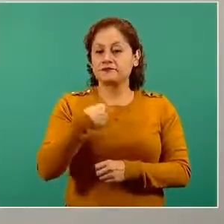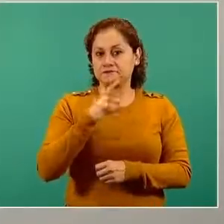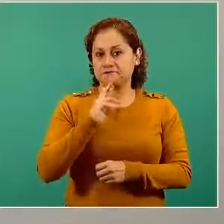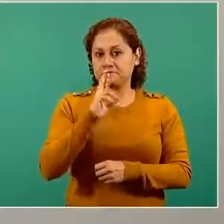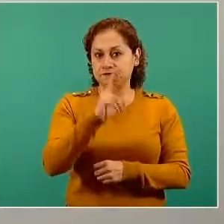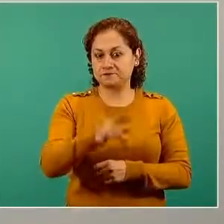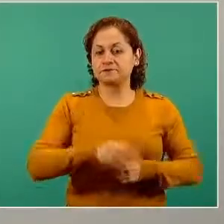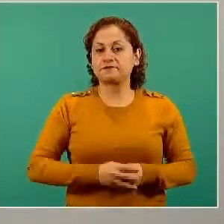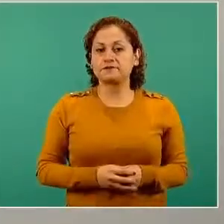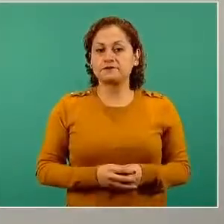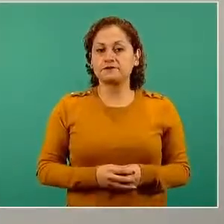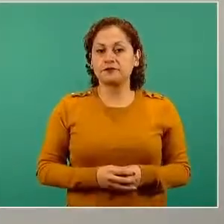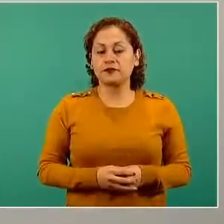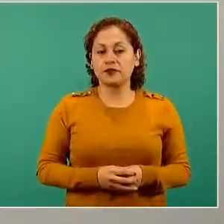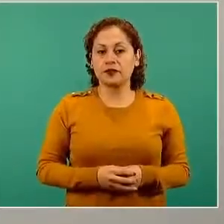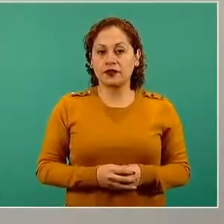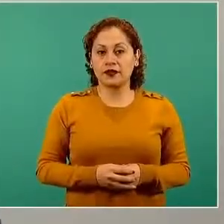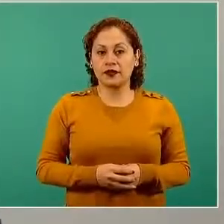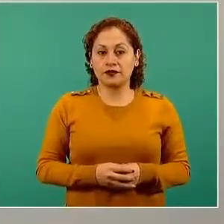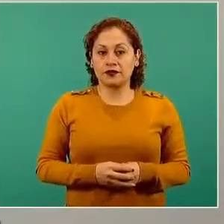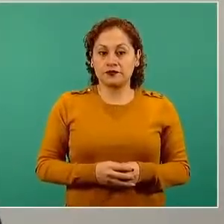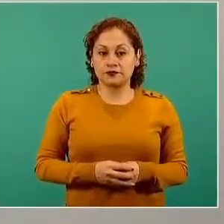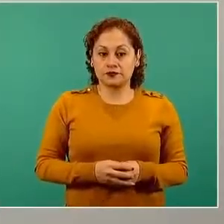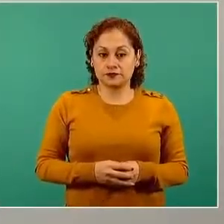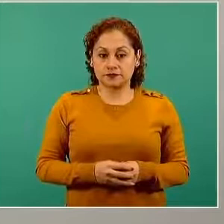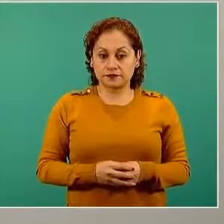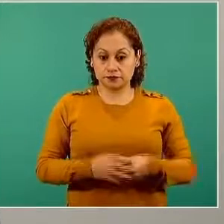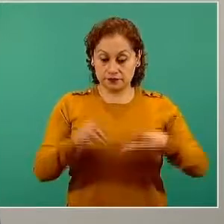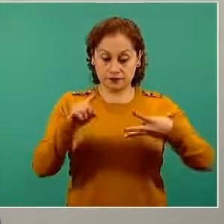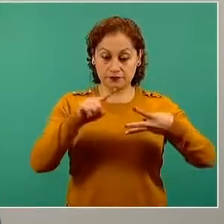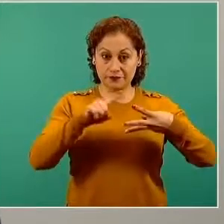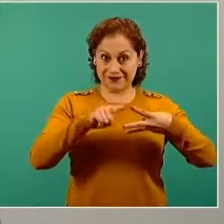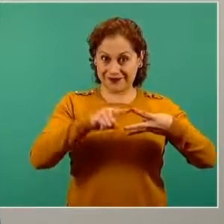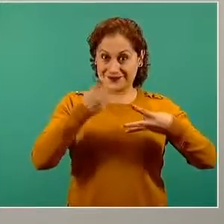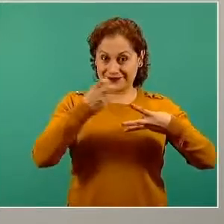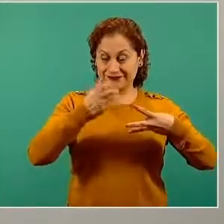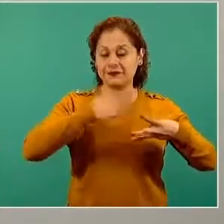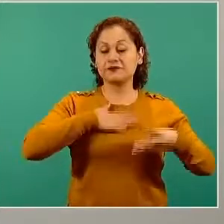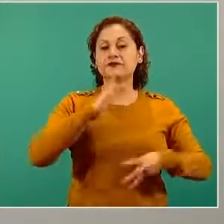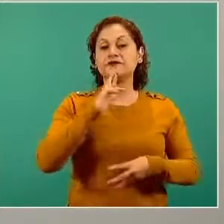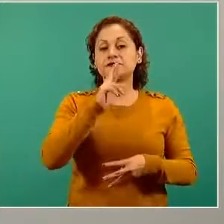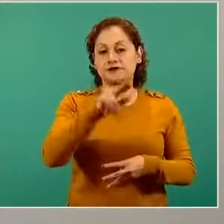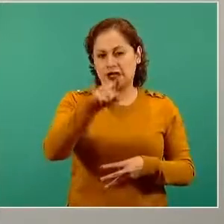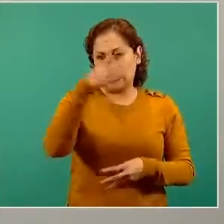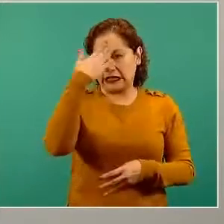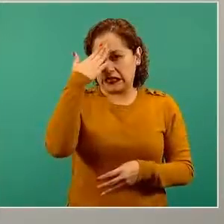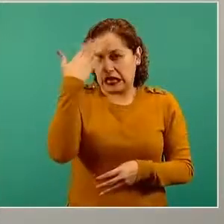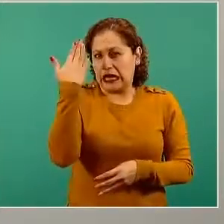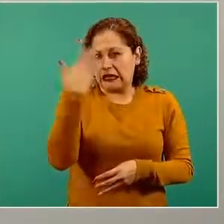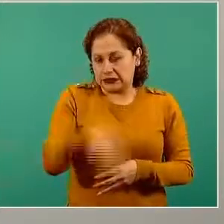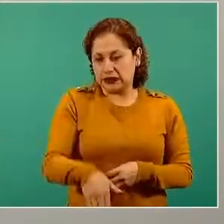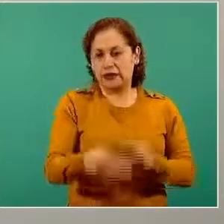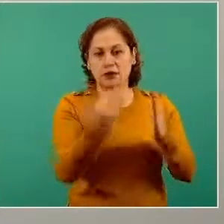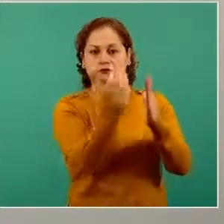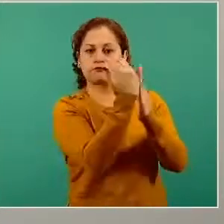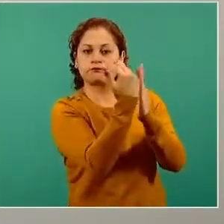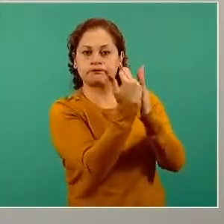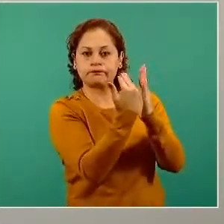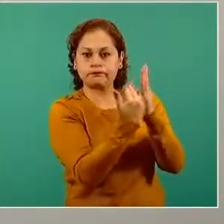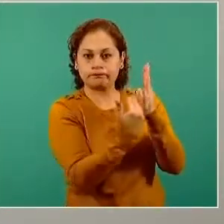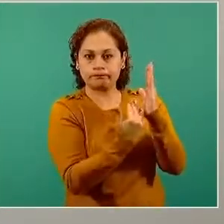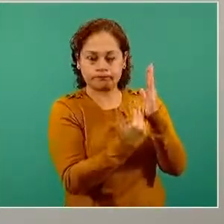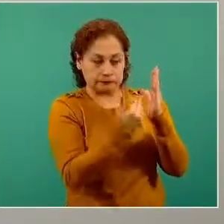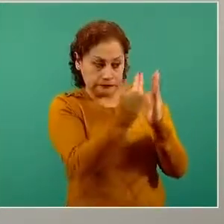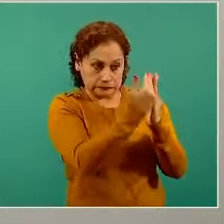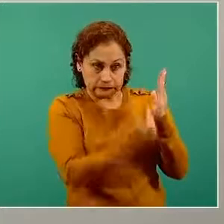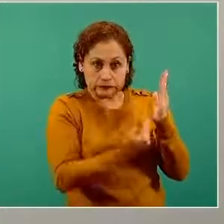primeros comentarios, tenemos recomendaciones generales que obviamente aplican independientemente